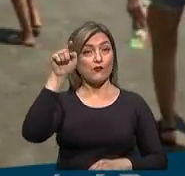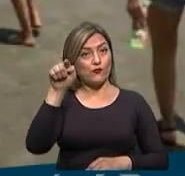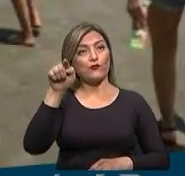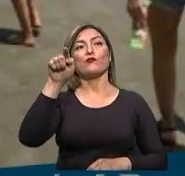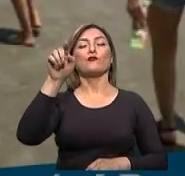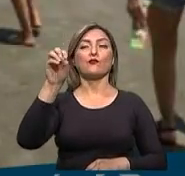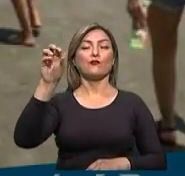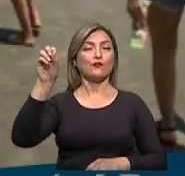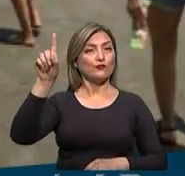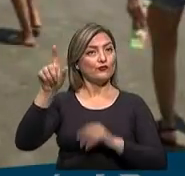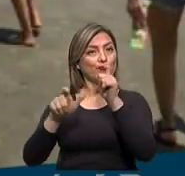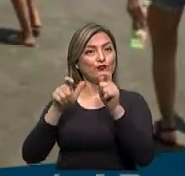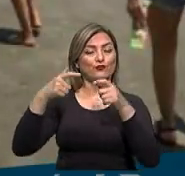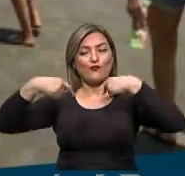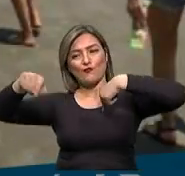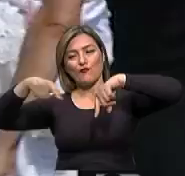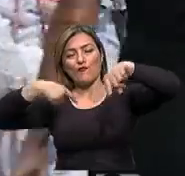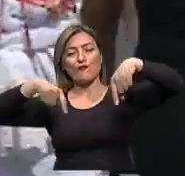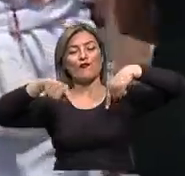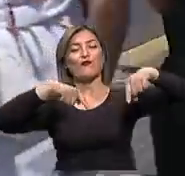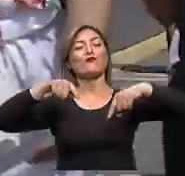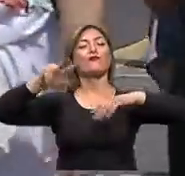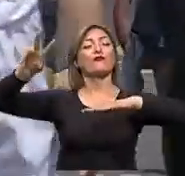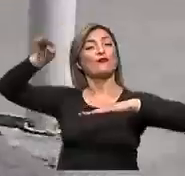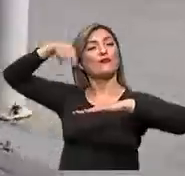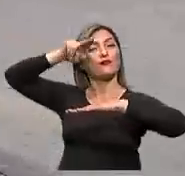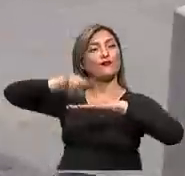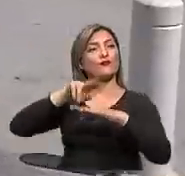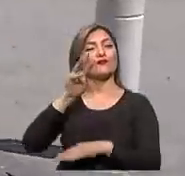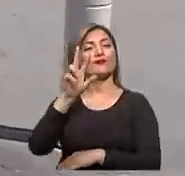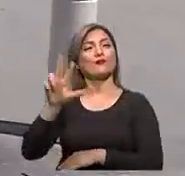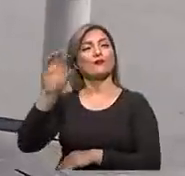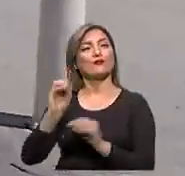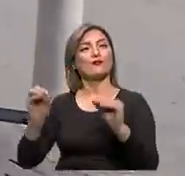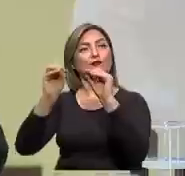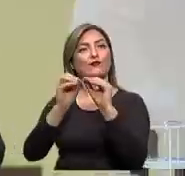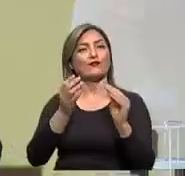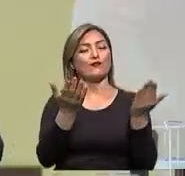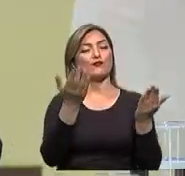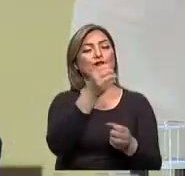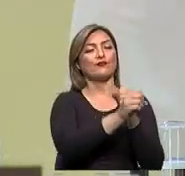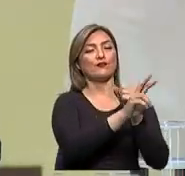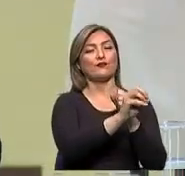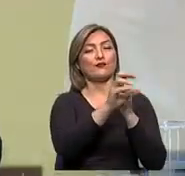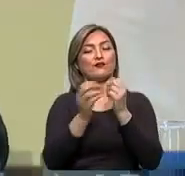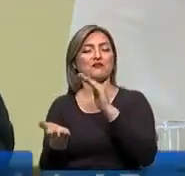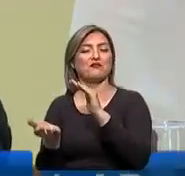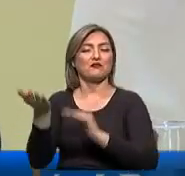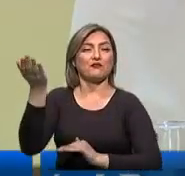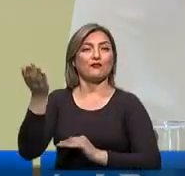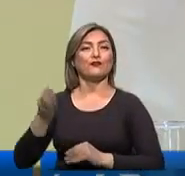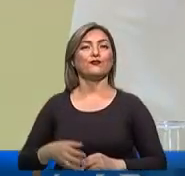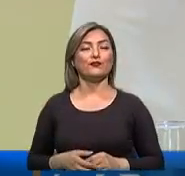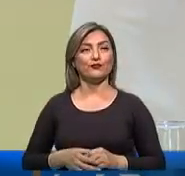2.314.001 personas se movilizaron a nivel nacional, un 63% más que el año 2020. Este feriado se